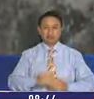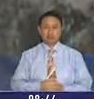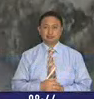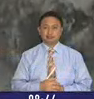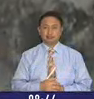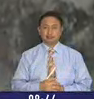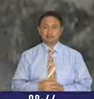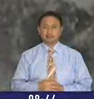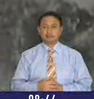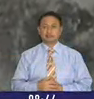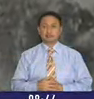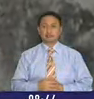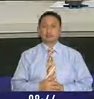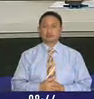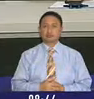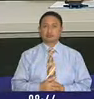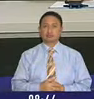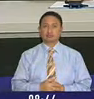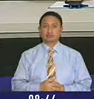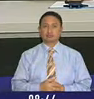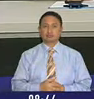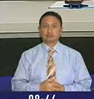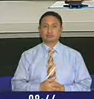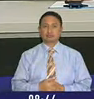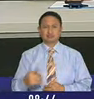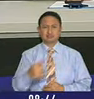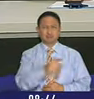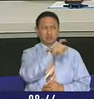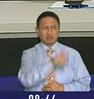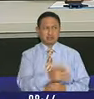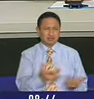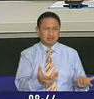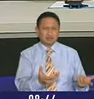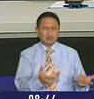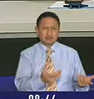Informó Marilyn Jaramillo. Humanidad, ¿qué será?